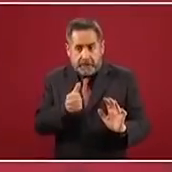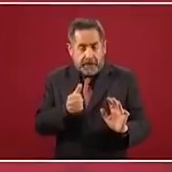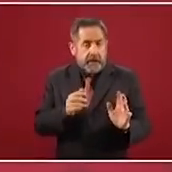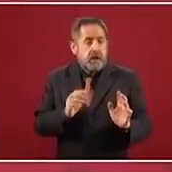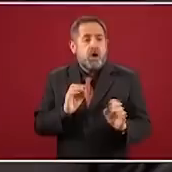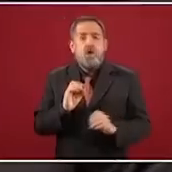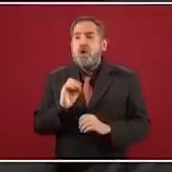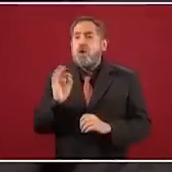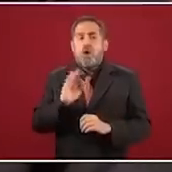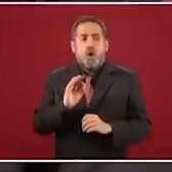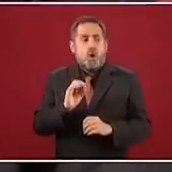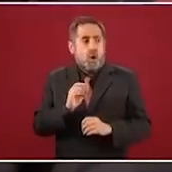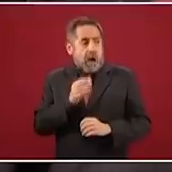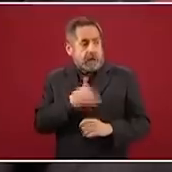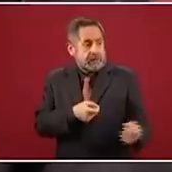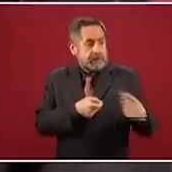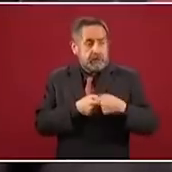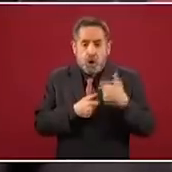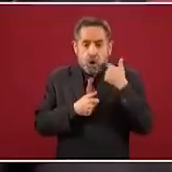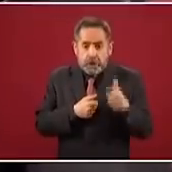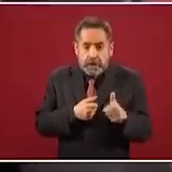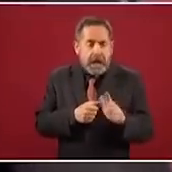no acepten